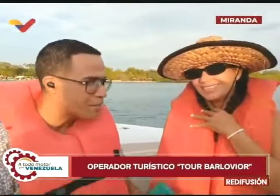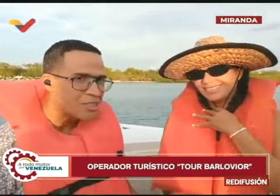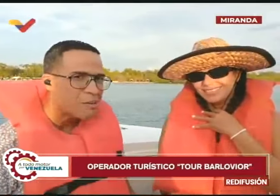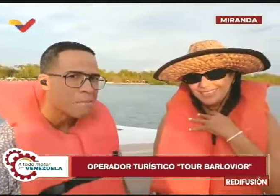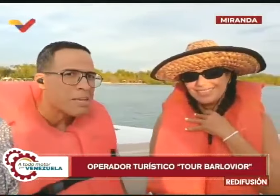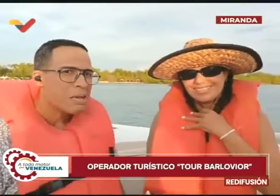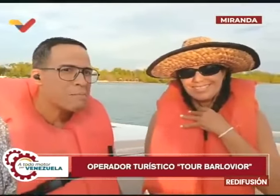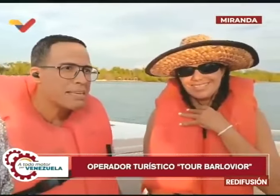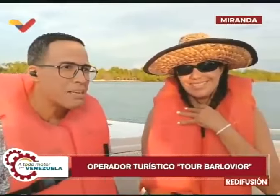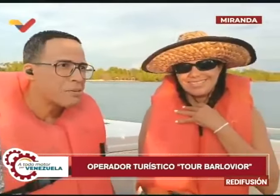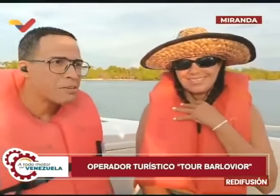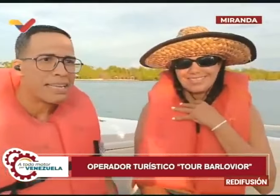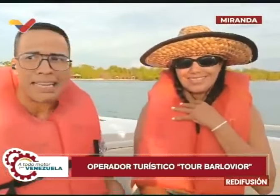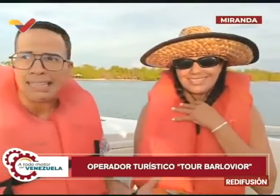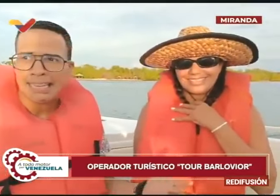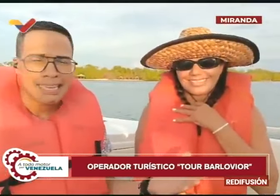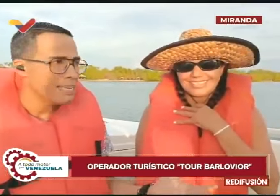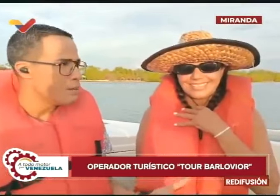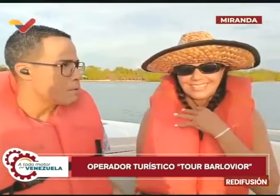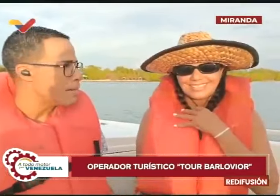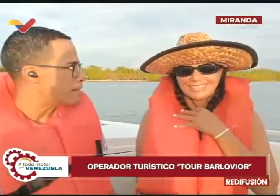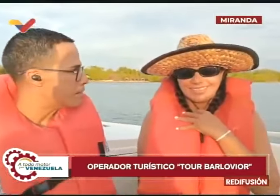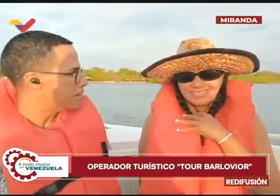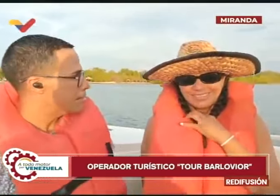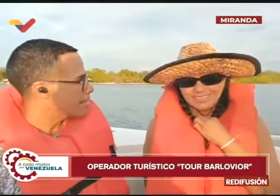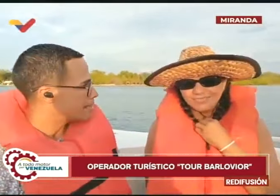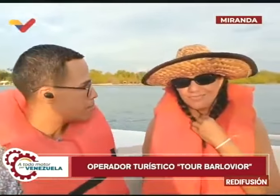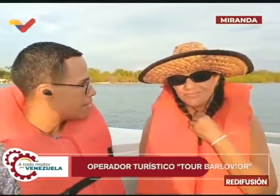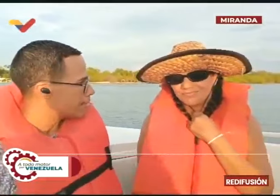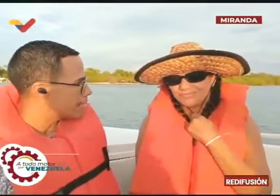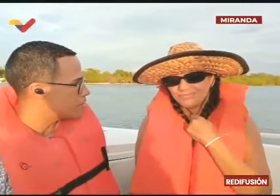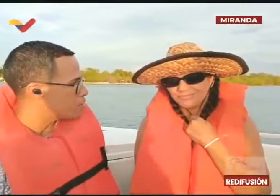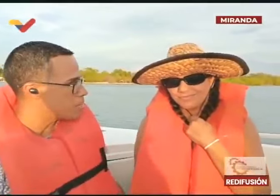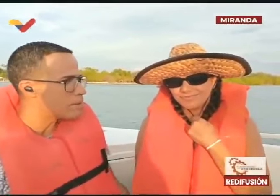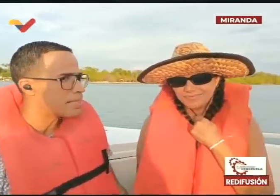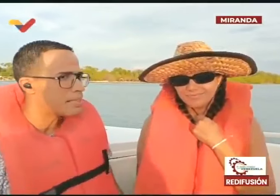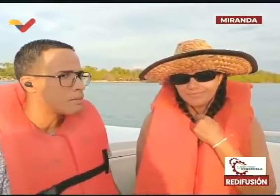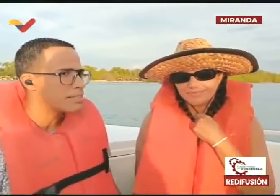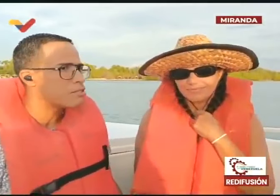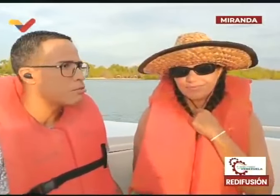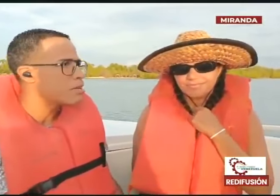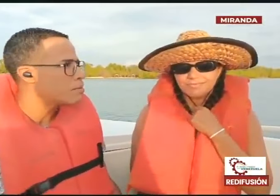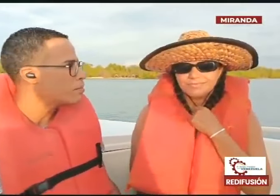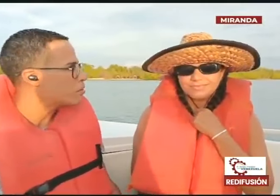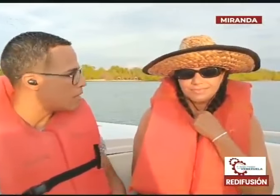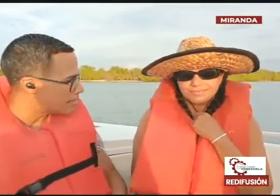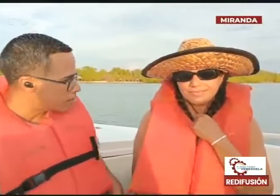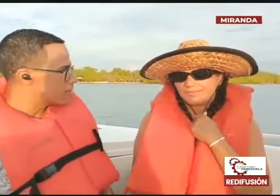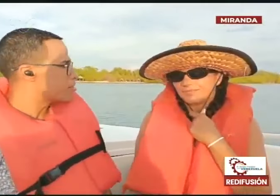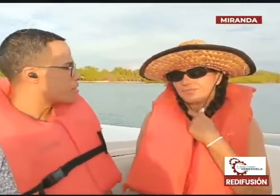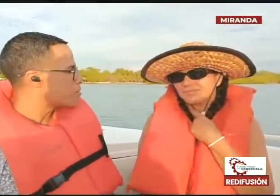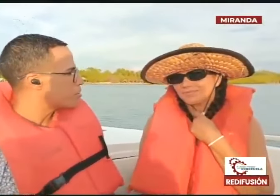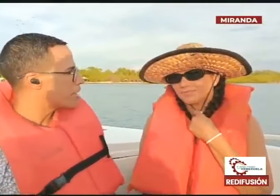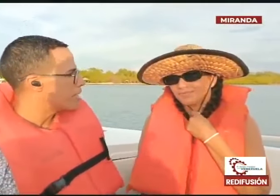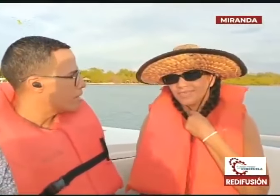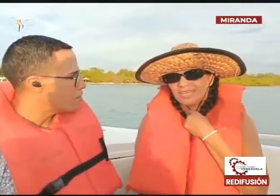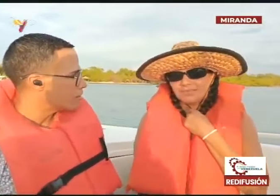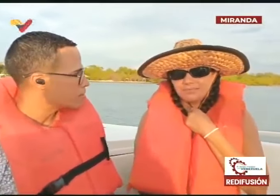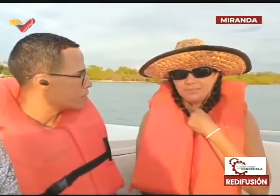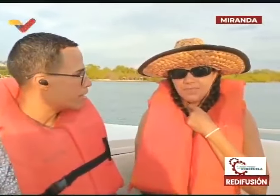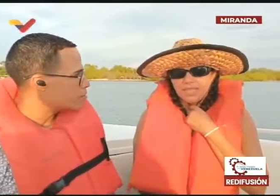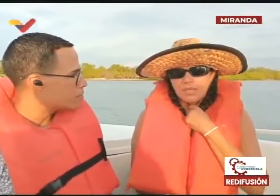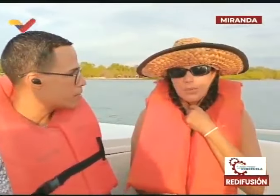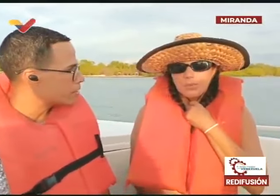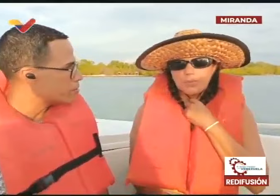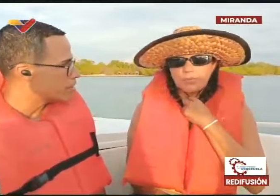con nosotros. Explíquenos, bueno, en este momento, ¿qué estamos haciendo? Obviamente estamos haciendo turismo, pero ¿cuáles son esos servicios que